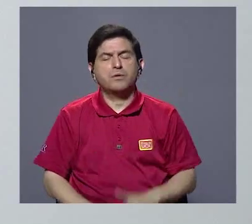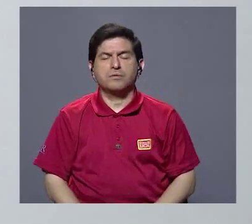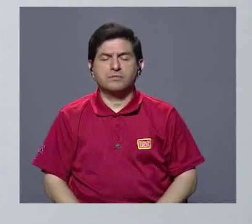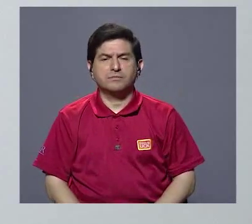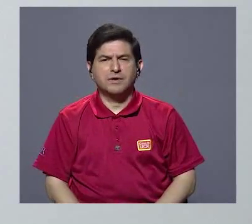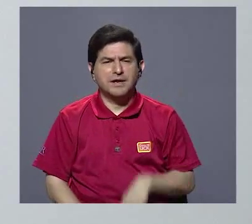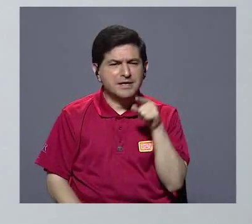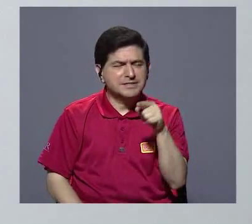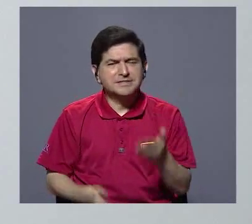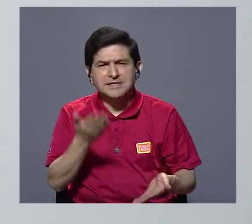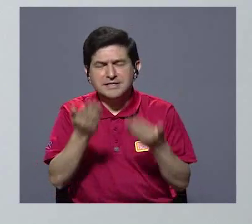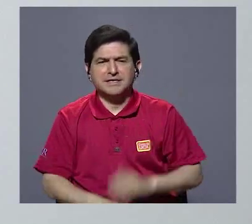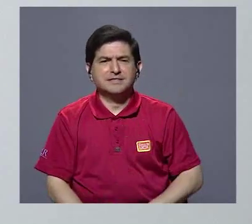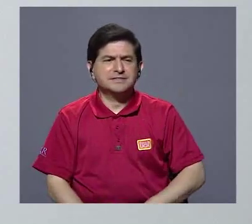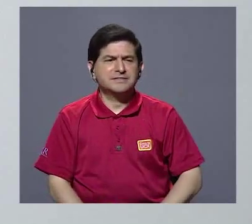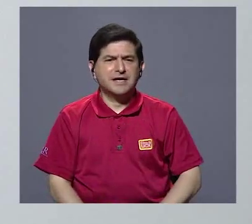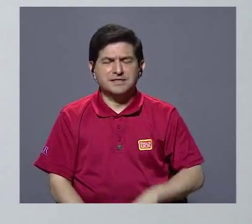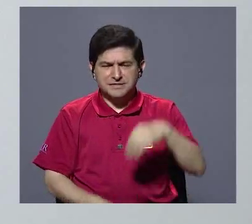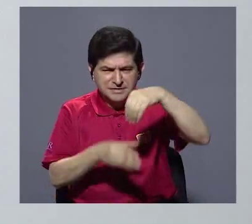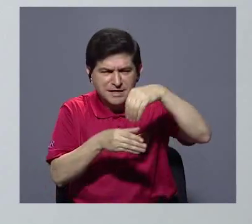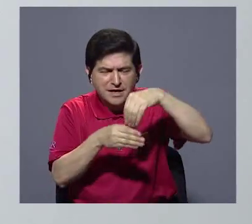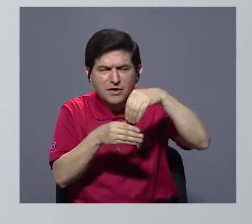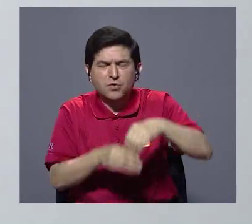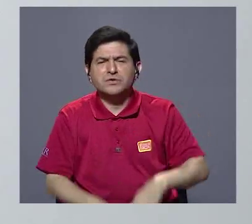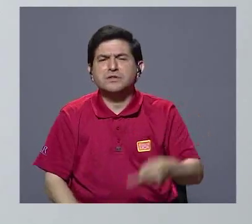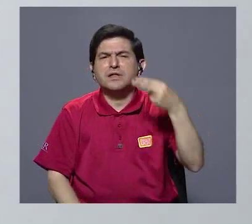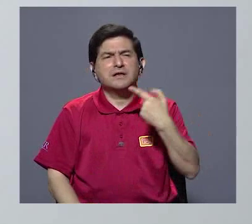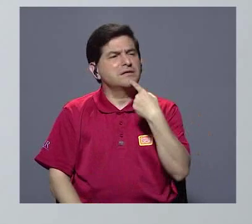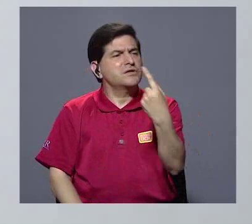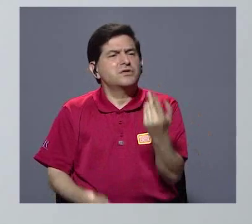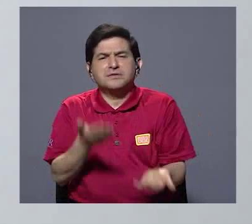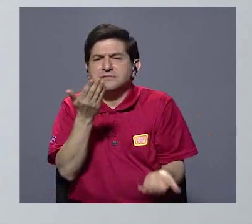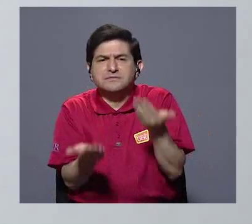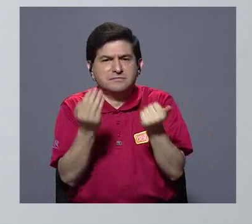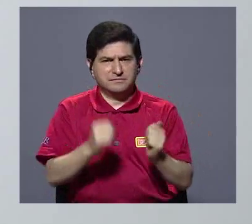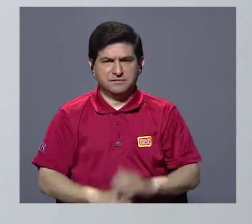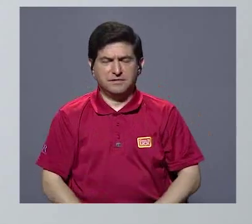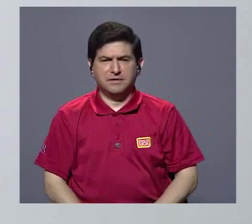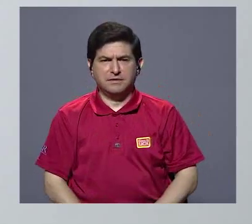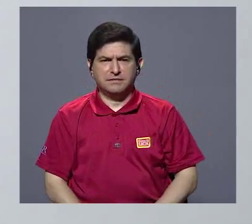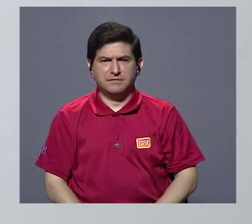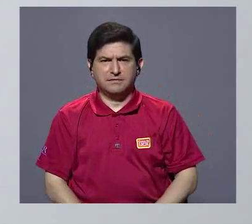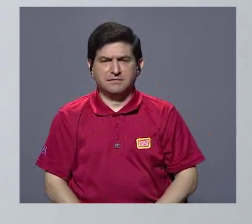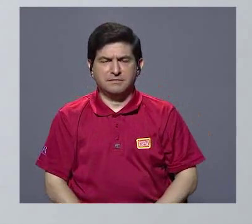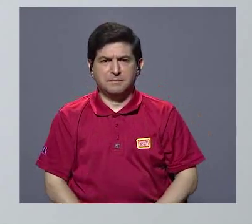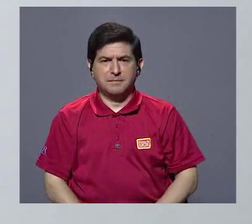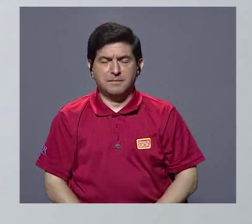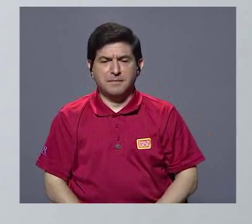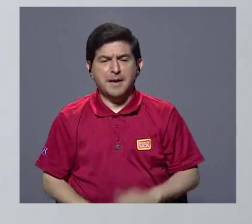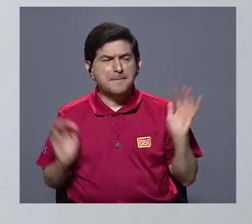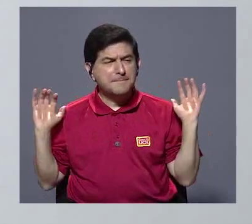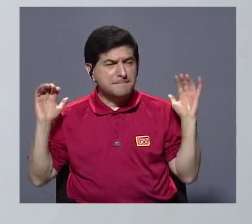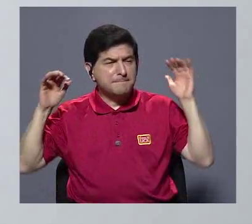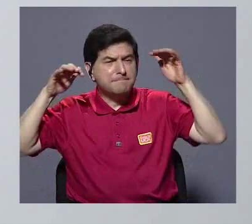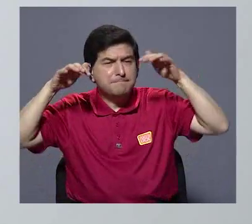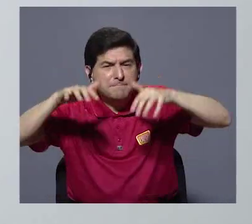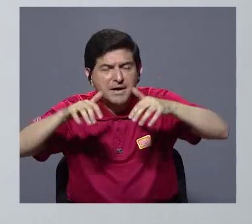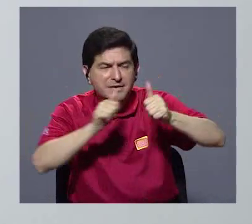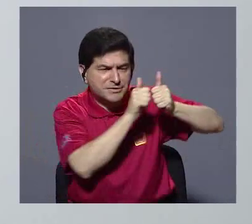Entonces, si esa fuese una fuente histórica para nosotros, podríamos decir que incluso la migración